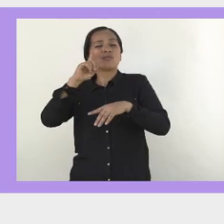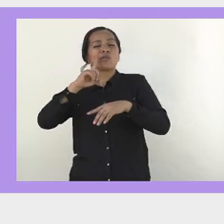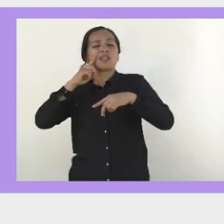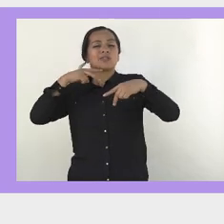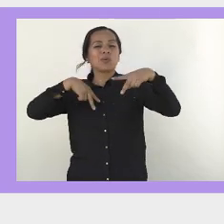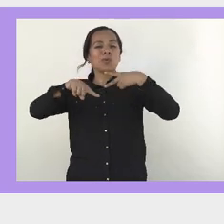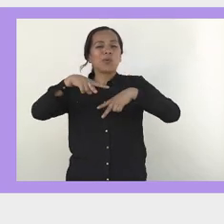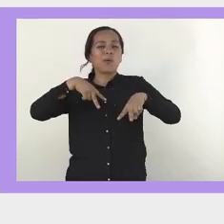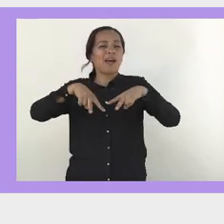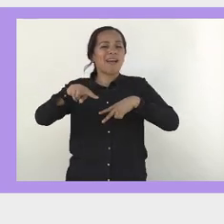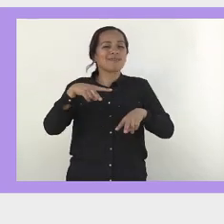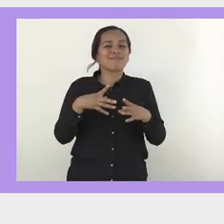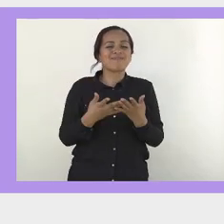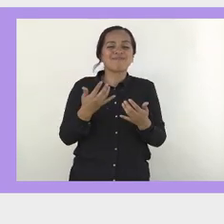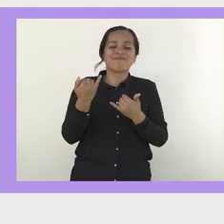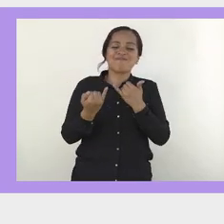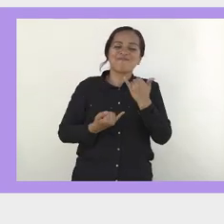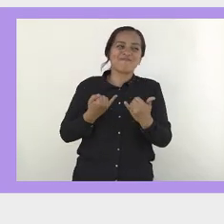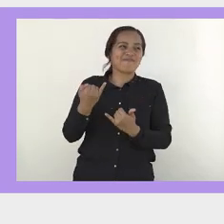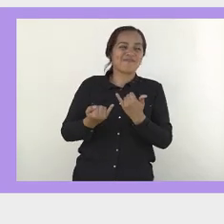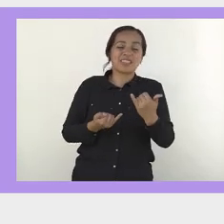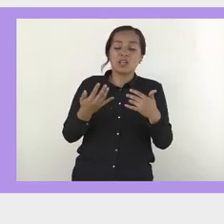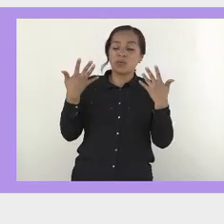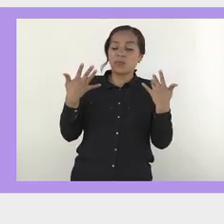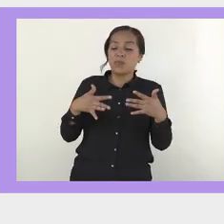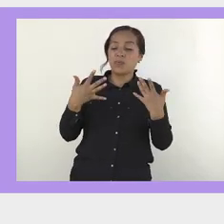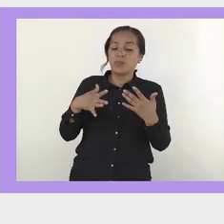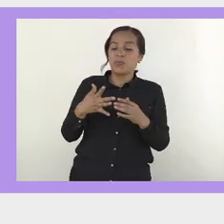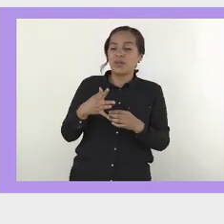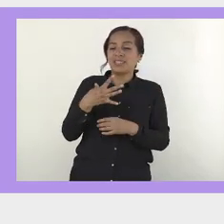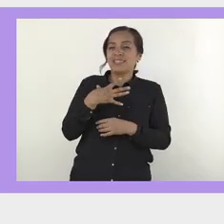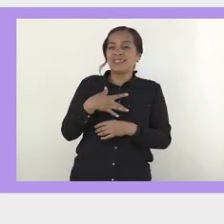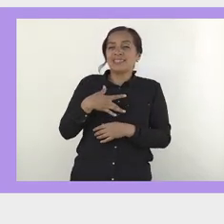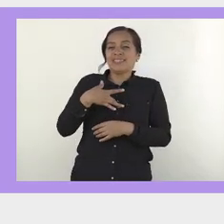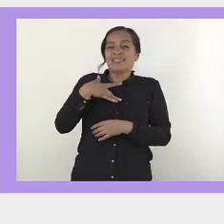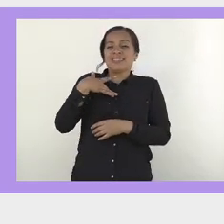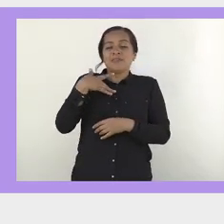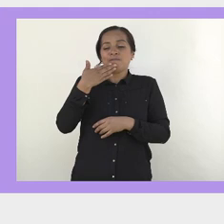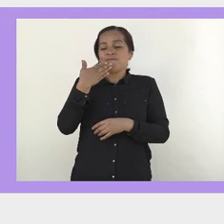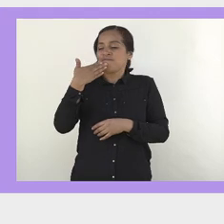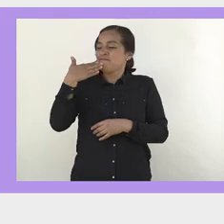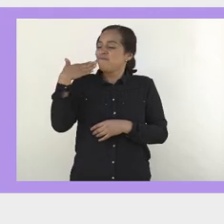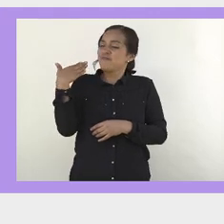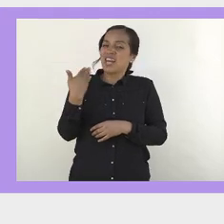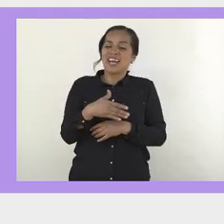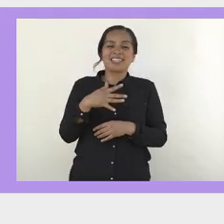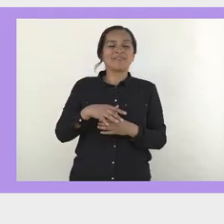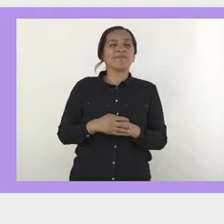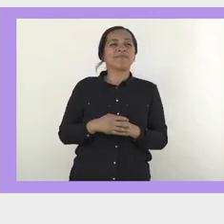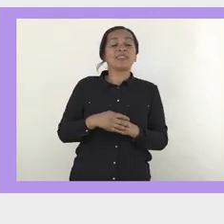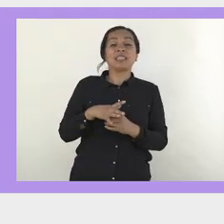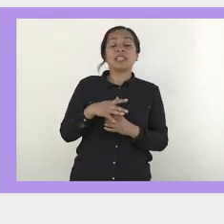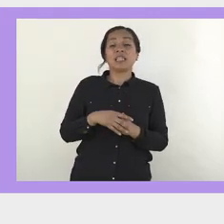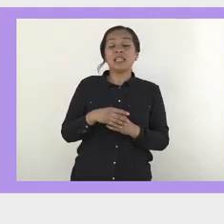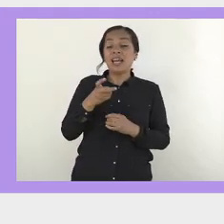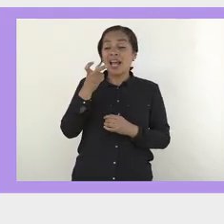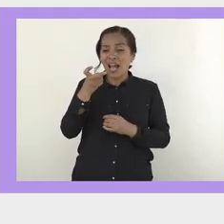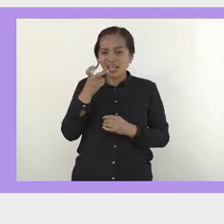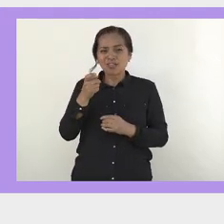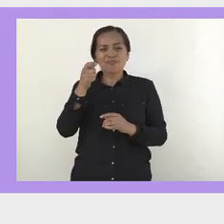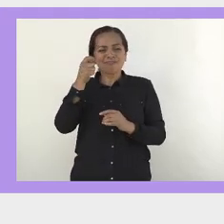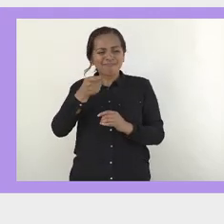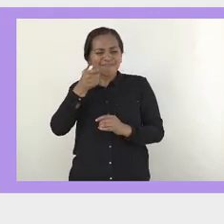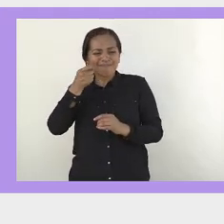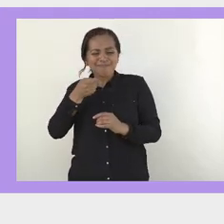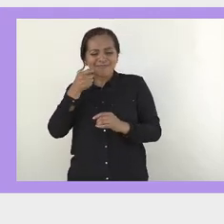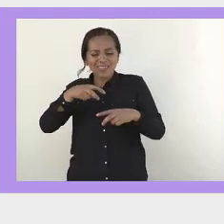creo que que a todos nos inspira y de eso se trata el fútbol femenil no de inspirarnos todos